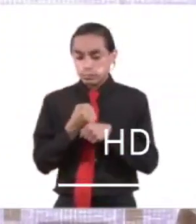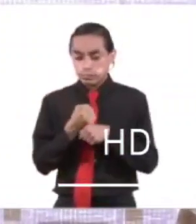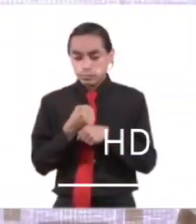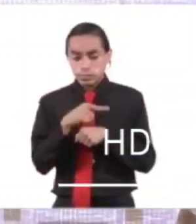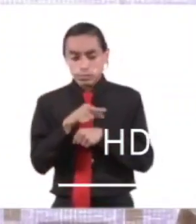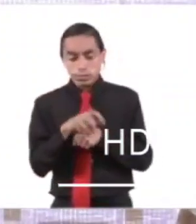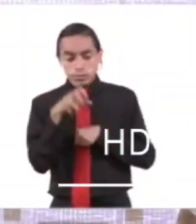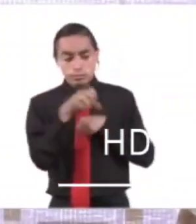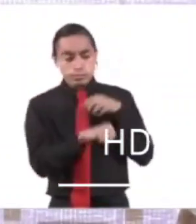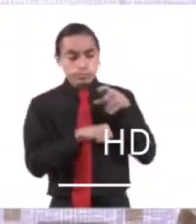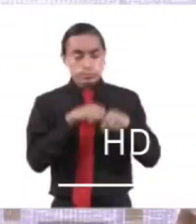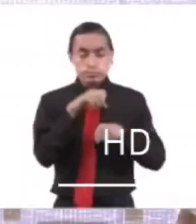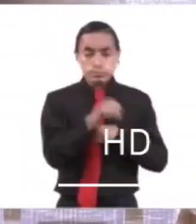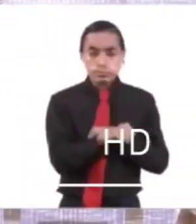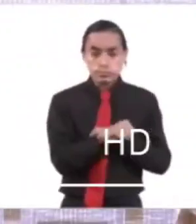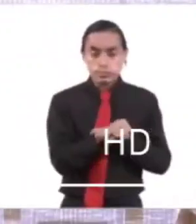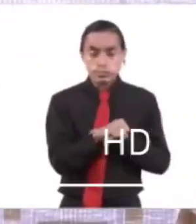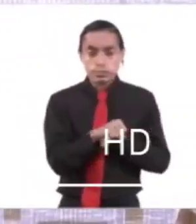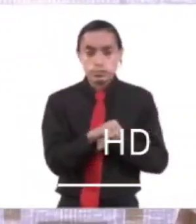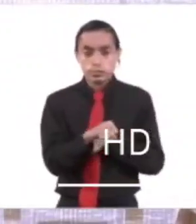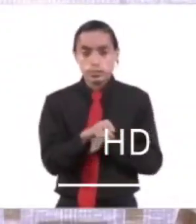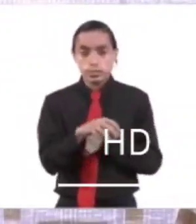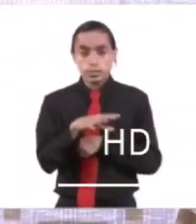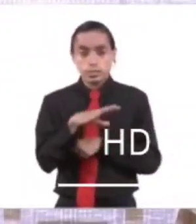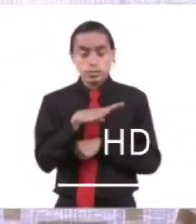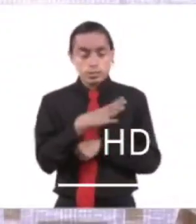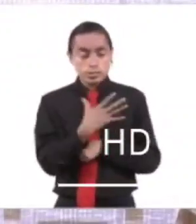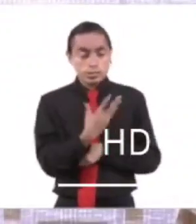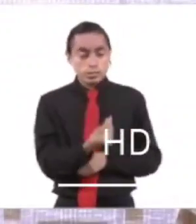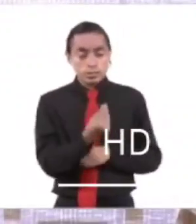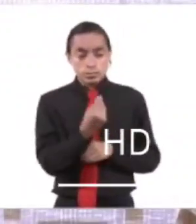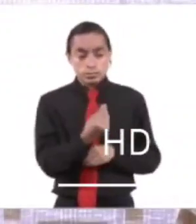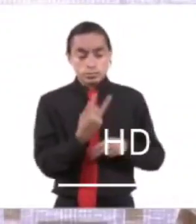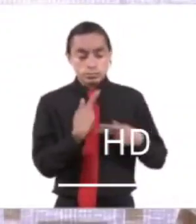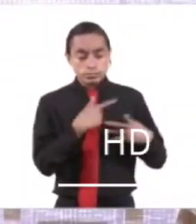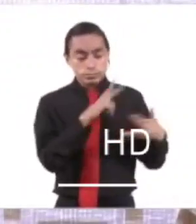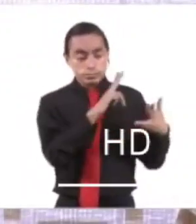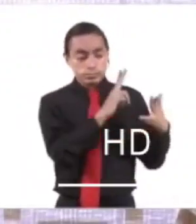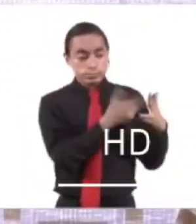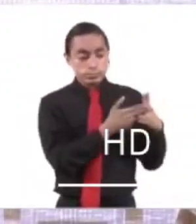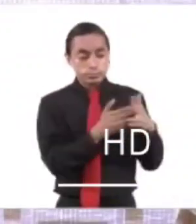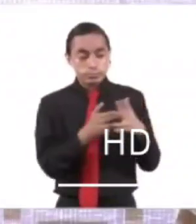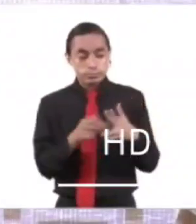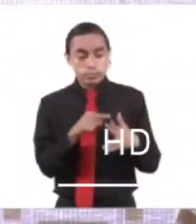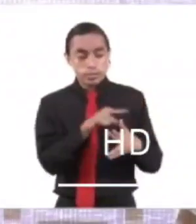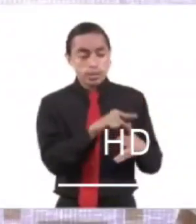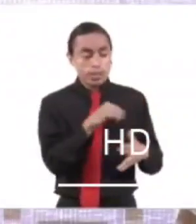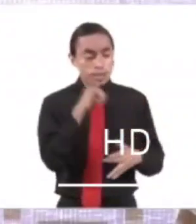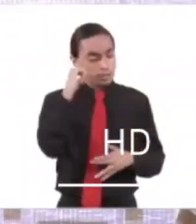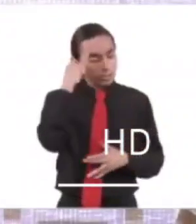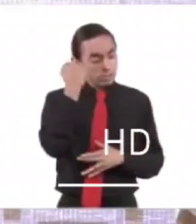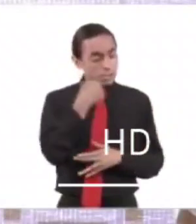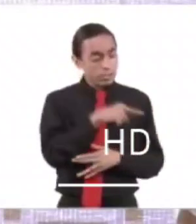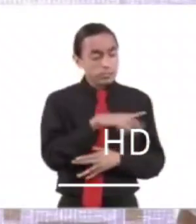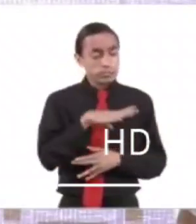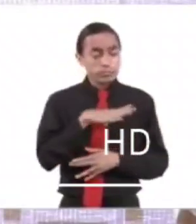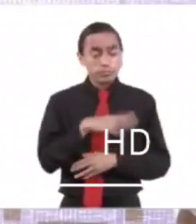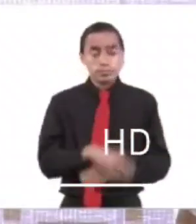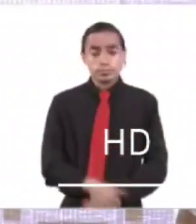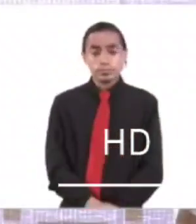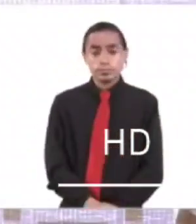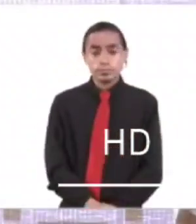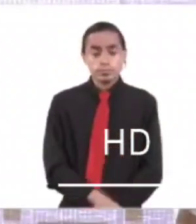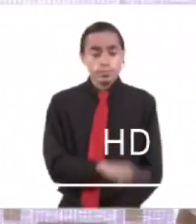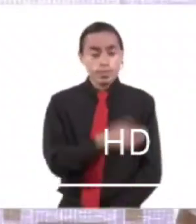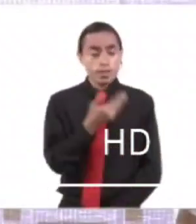conquistadores, que bañó de sangre de los indígenas que resistieron